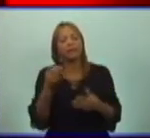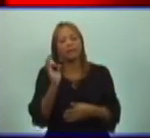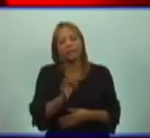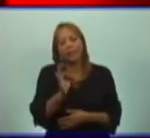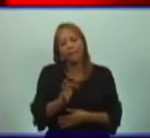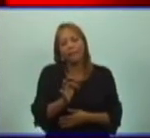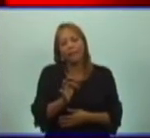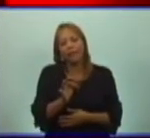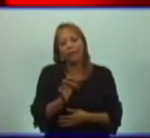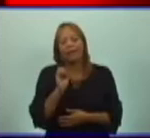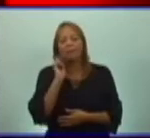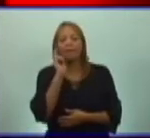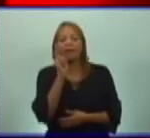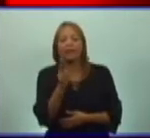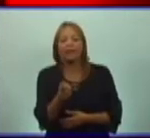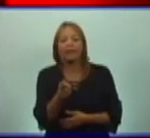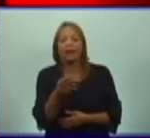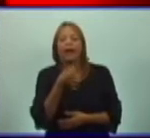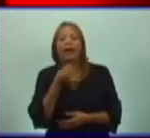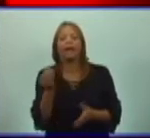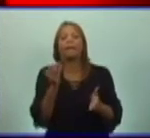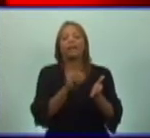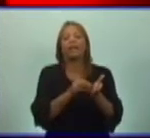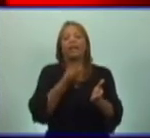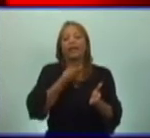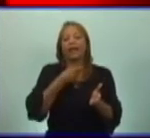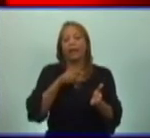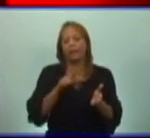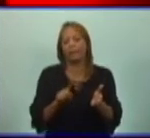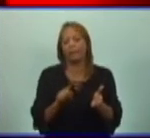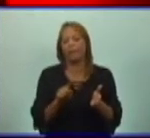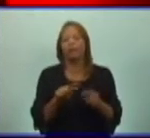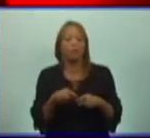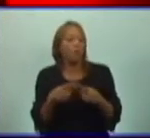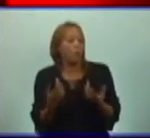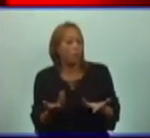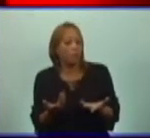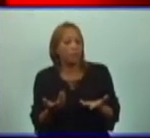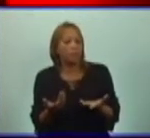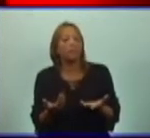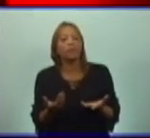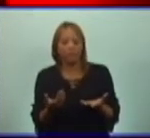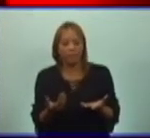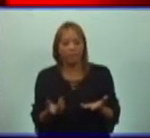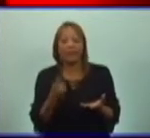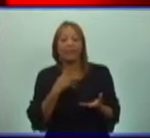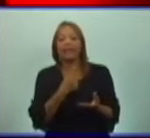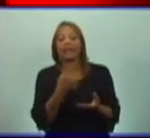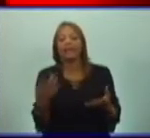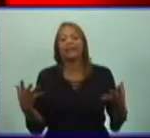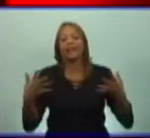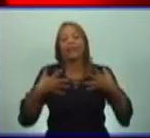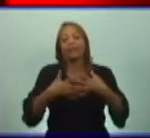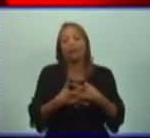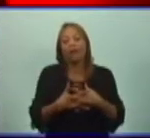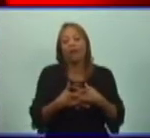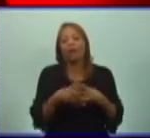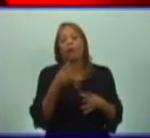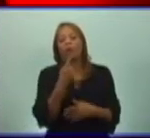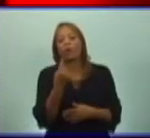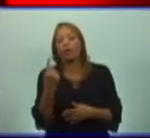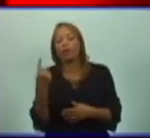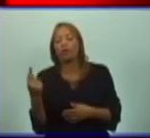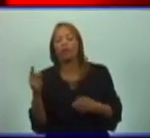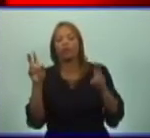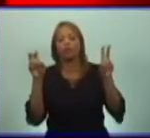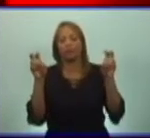ir dirigida a ejemplificar. O sea, poner ejemplos relacionados con cada uno de